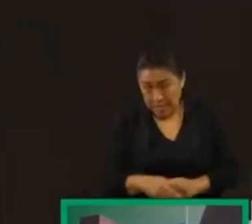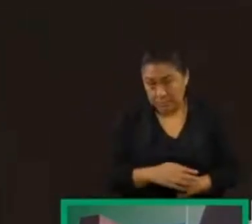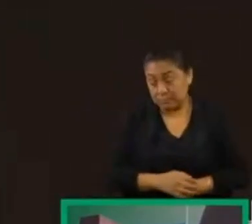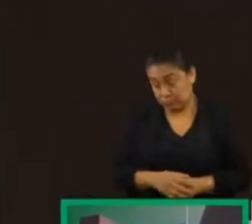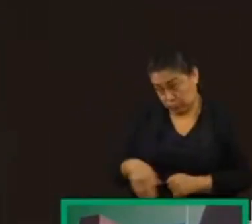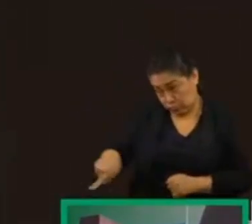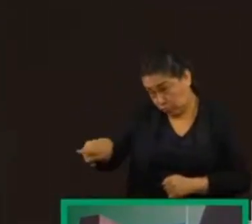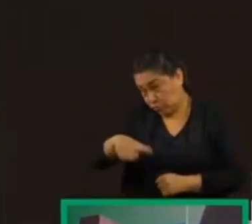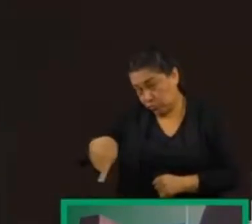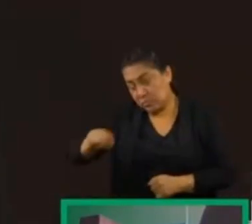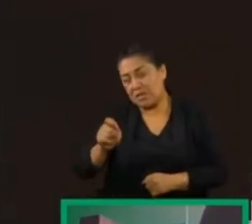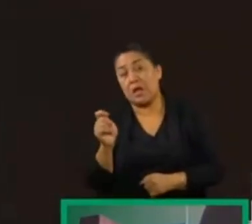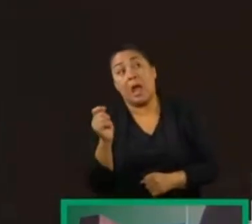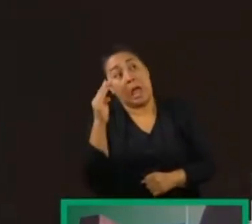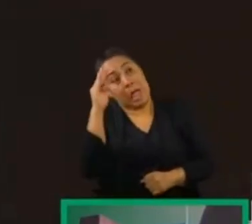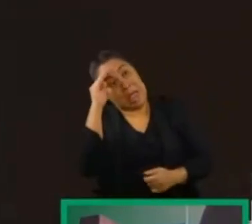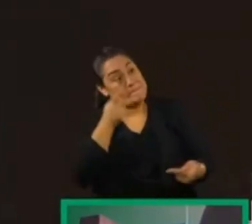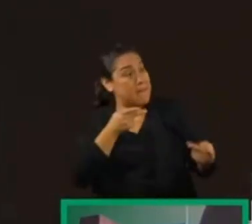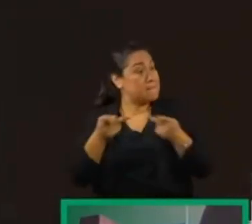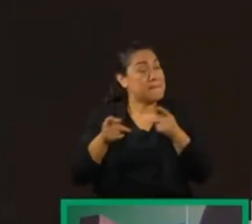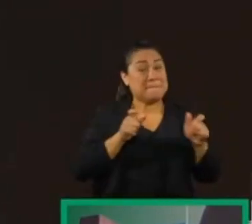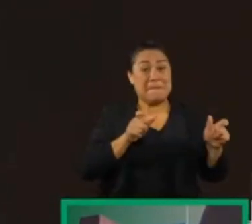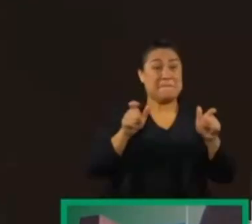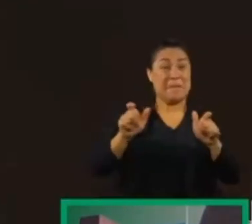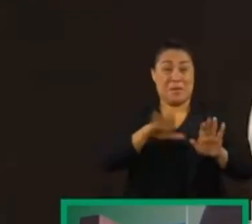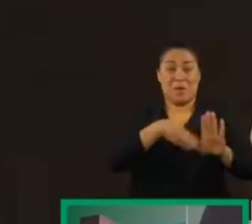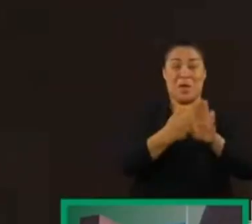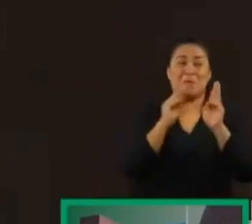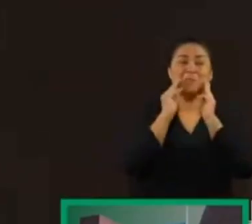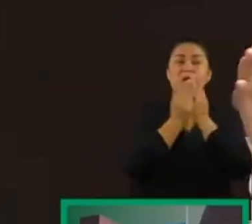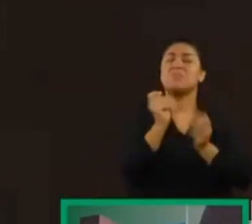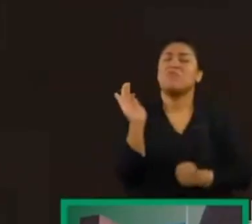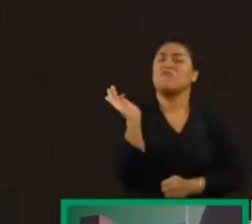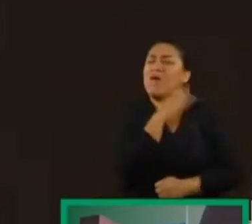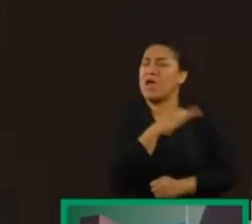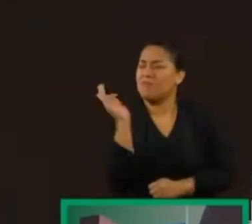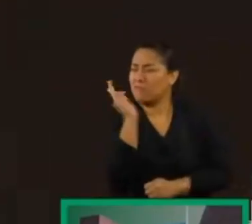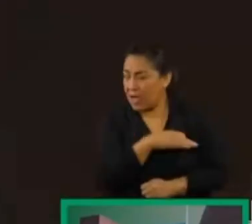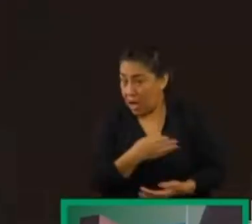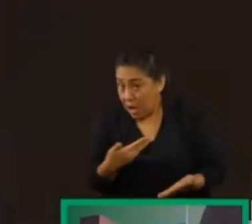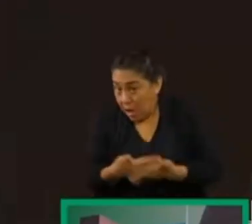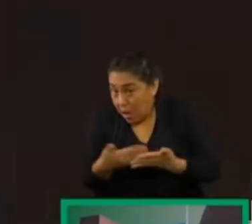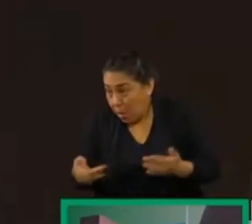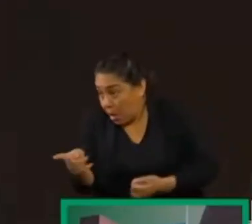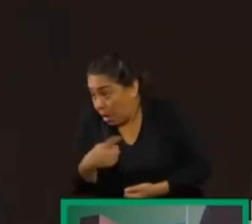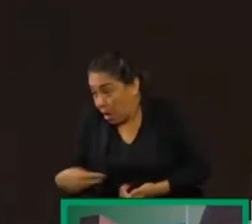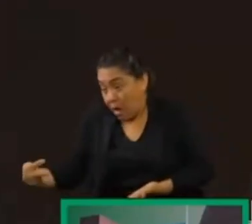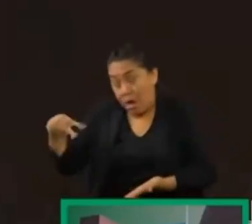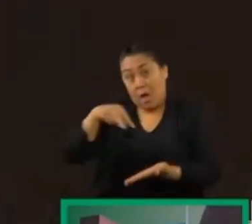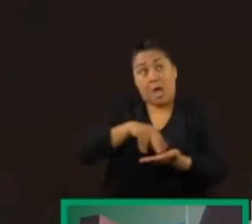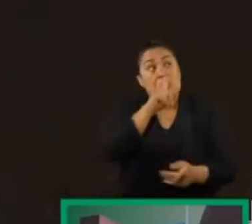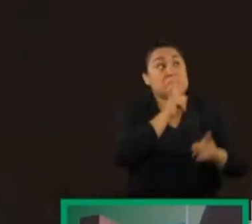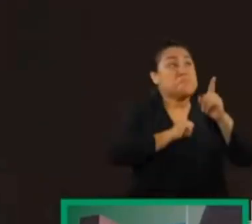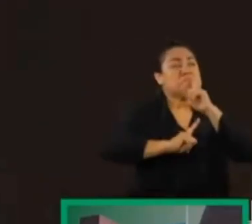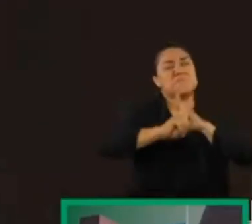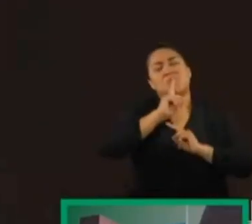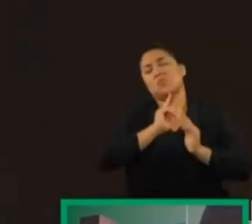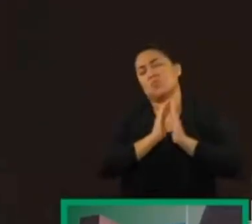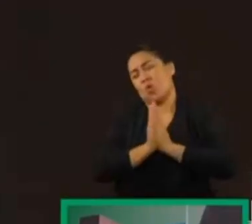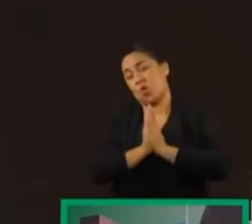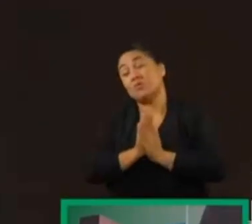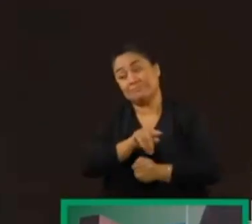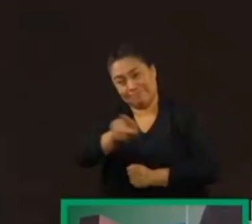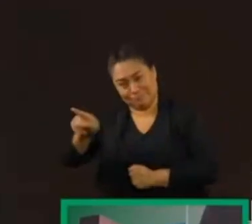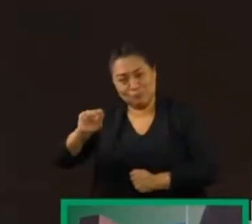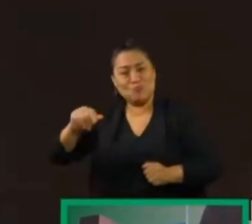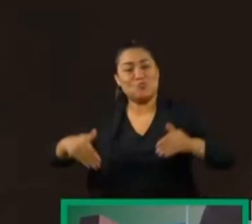Esos eran sus falsos operativos contra la delincuencia. Así que no vengan aquí a mentir. Lo que les molesta es que en